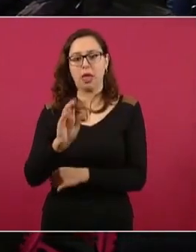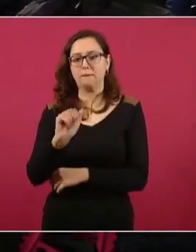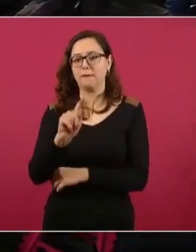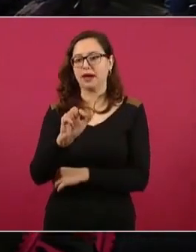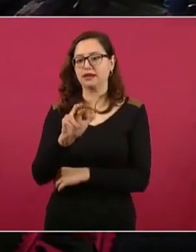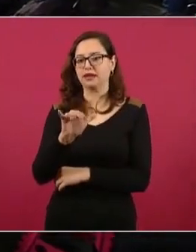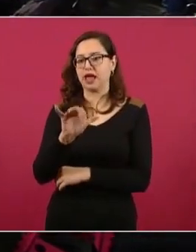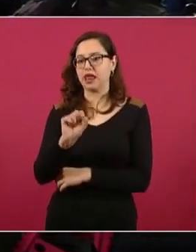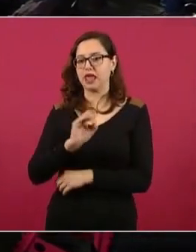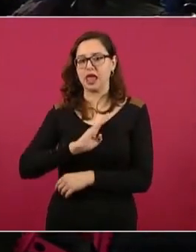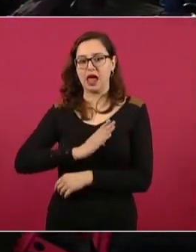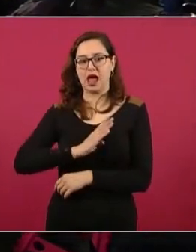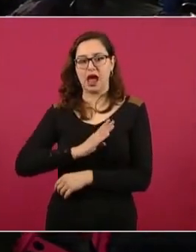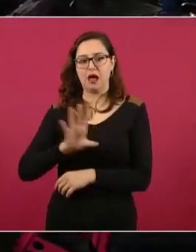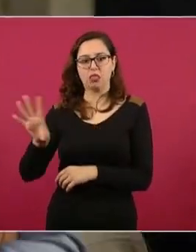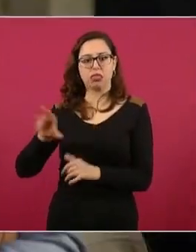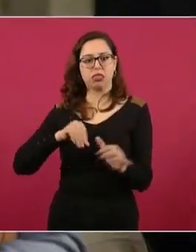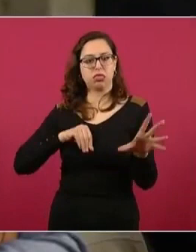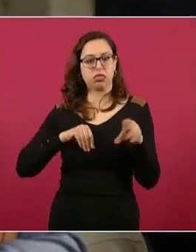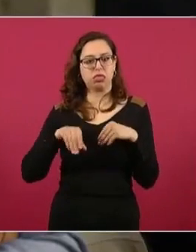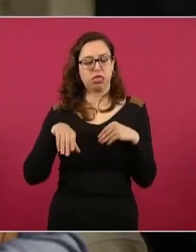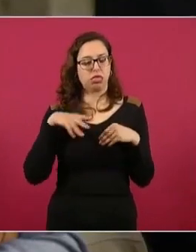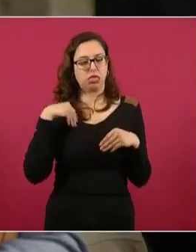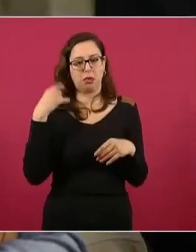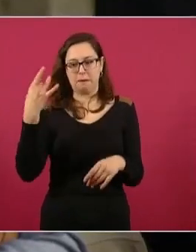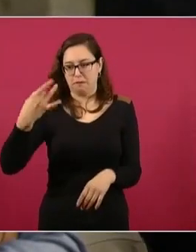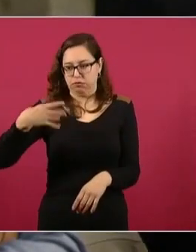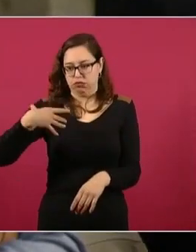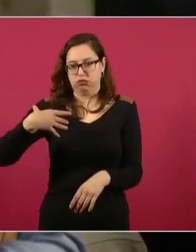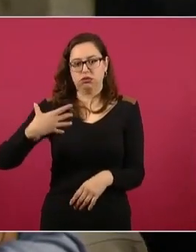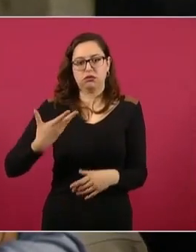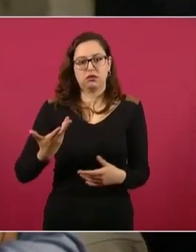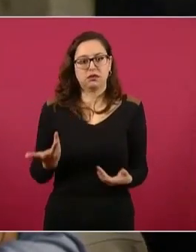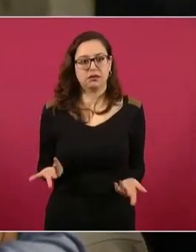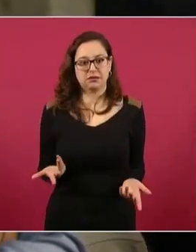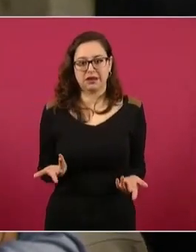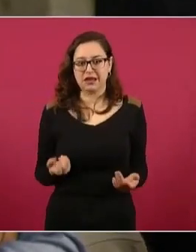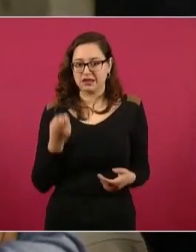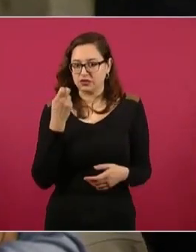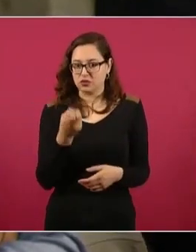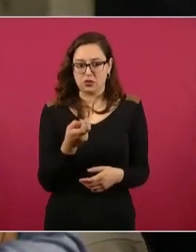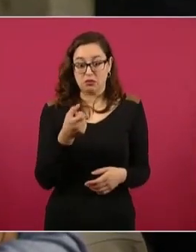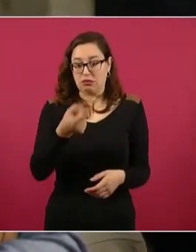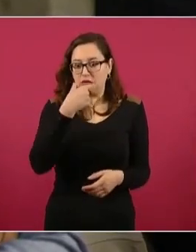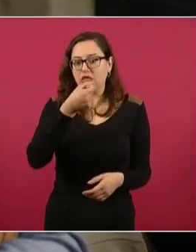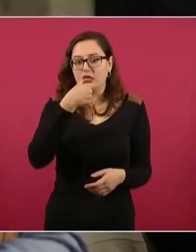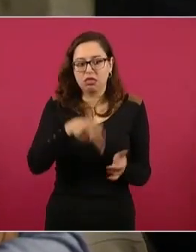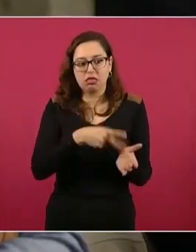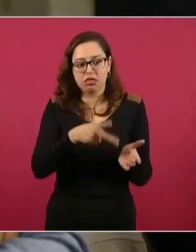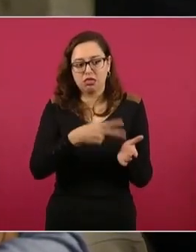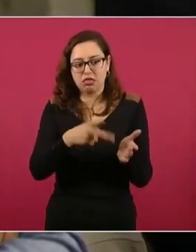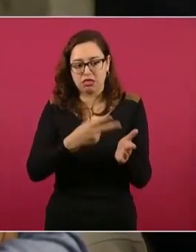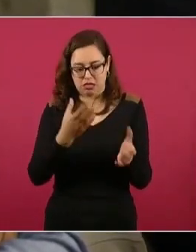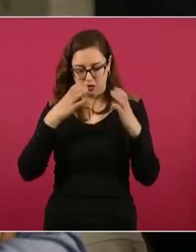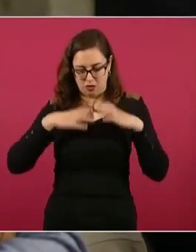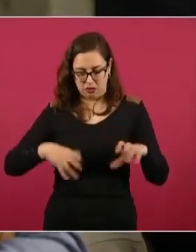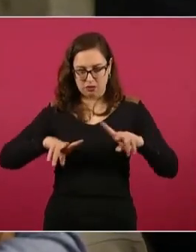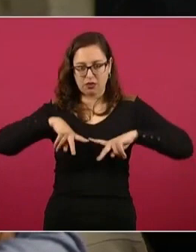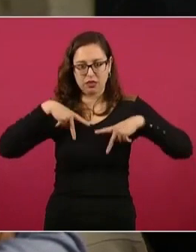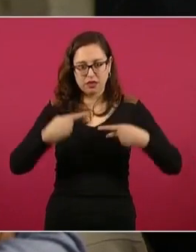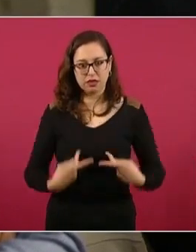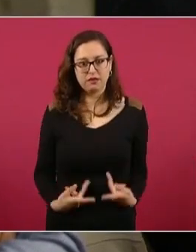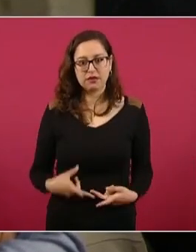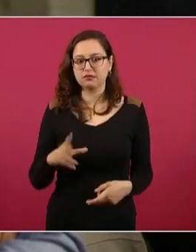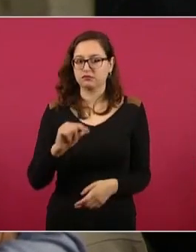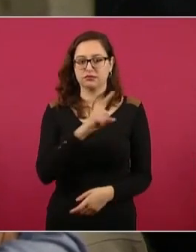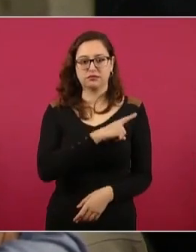quisiera saber, la doctora Aranza mencionaba que es un tema bastante importante. Yo quisiera saber si ustedes están pensando de alguna